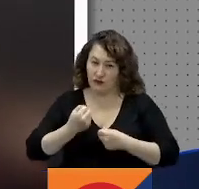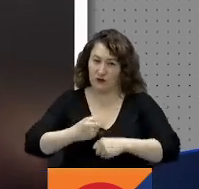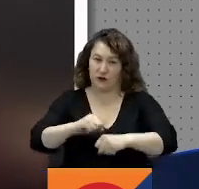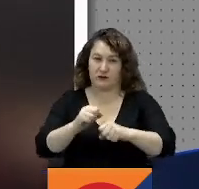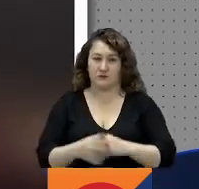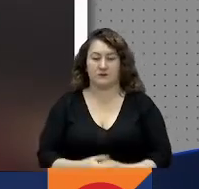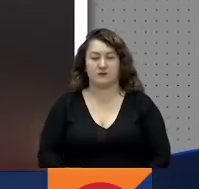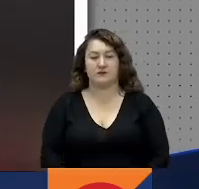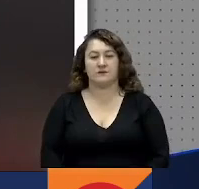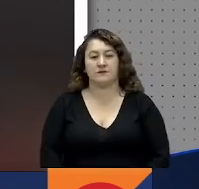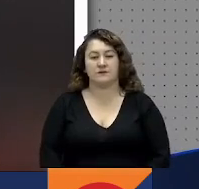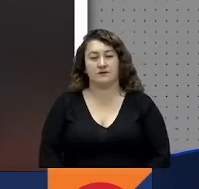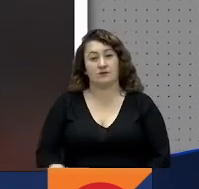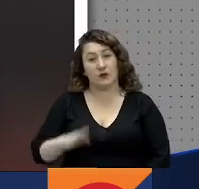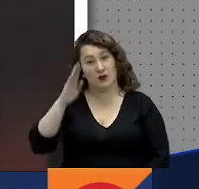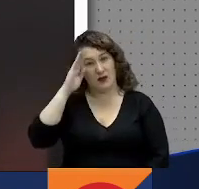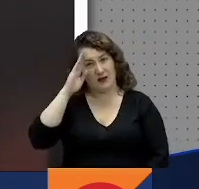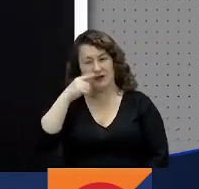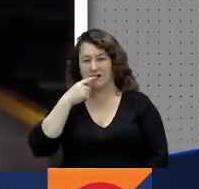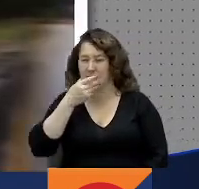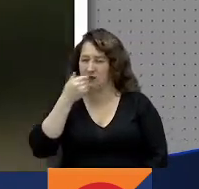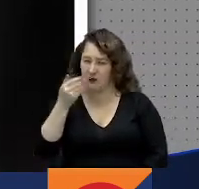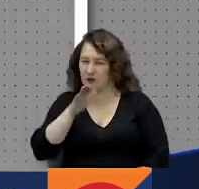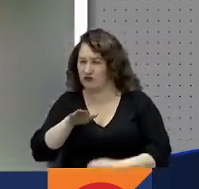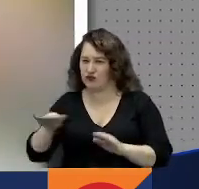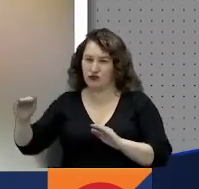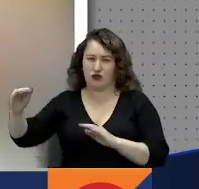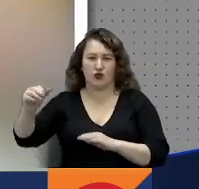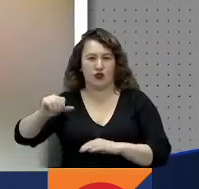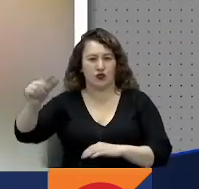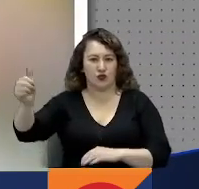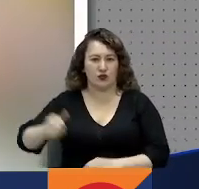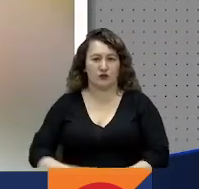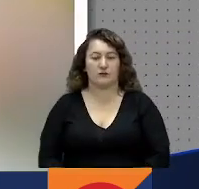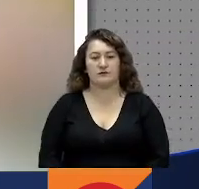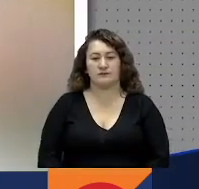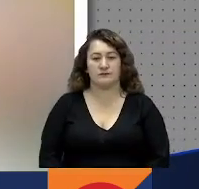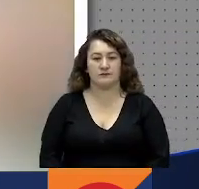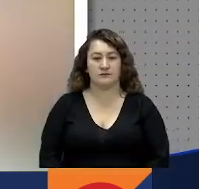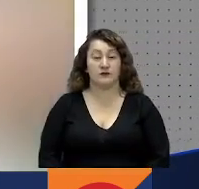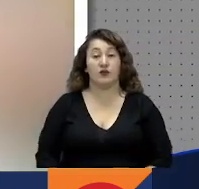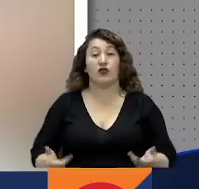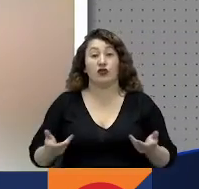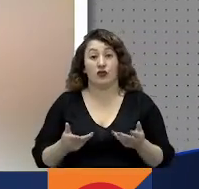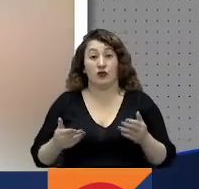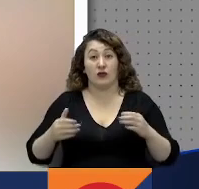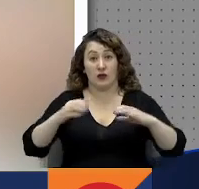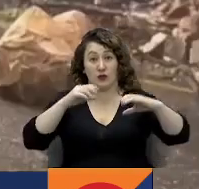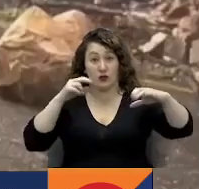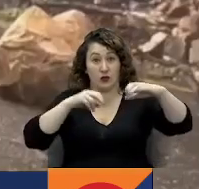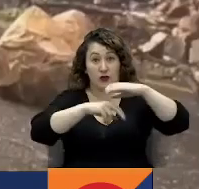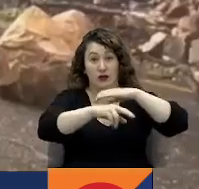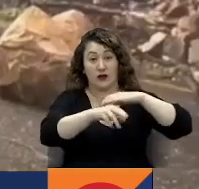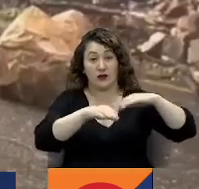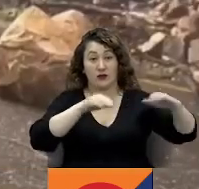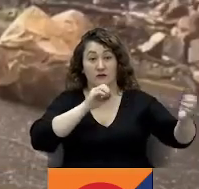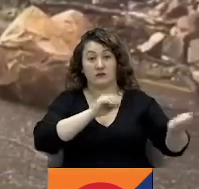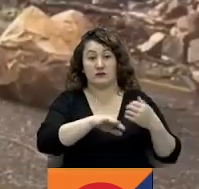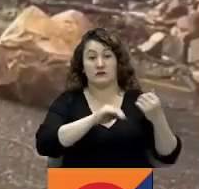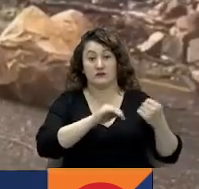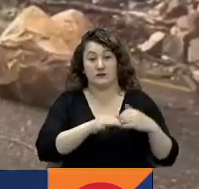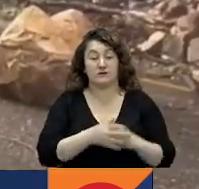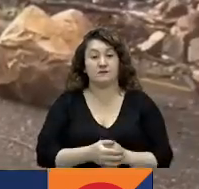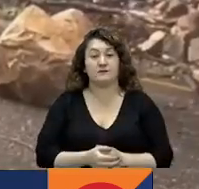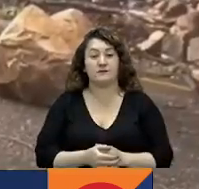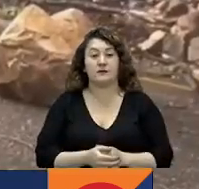Tránsito Nacional recomienda tomar vías alternas. Con pasos alternados por el túnel Guillermo León Valencia para los vehículos